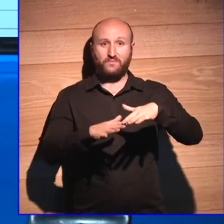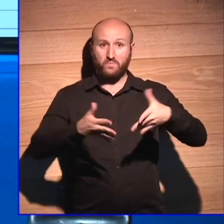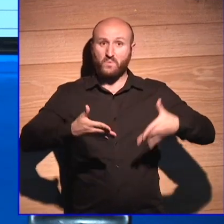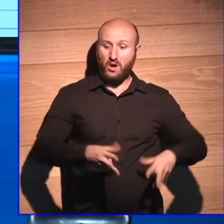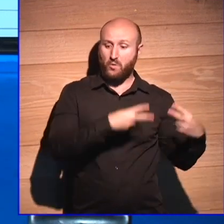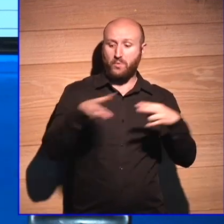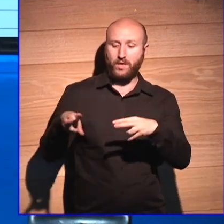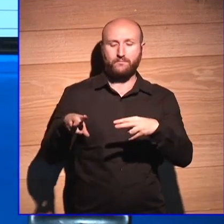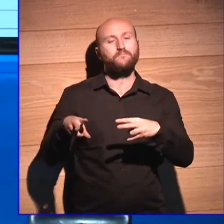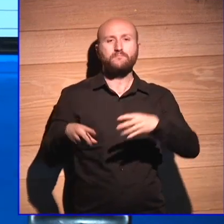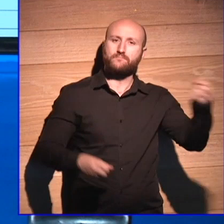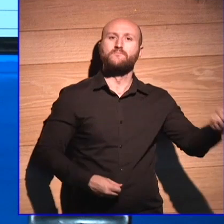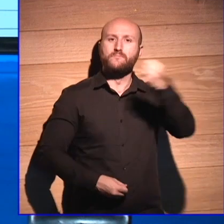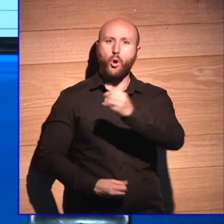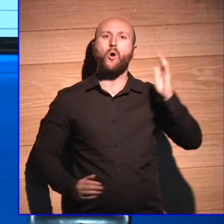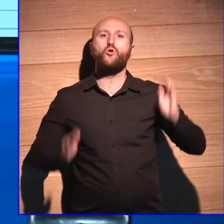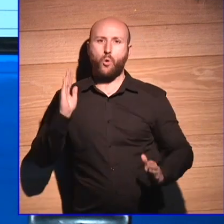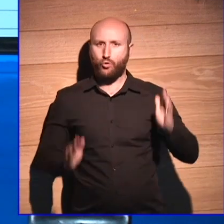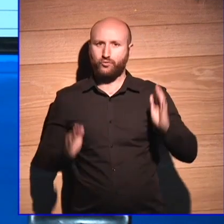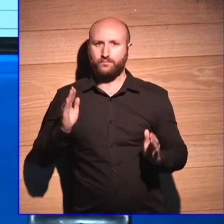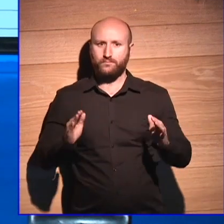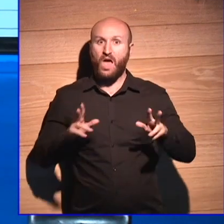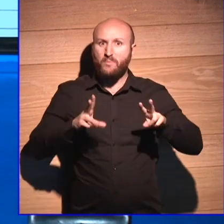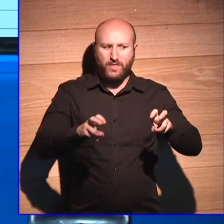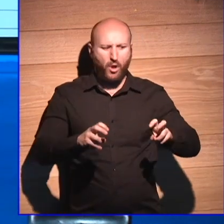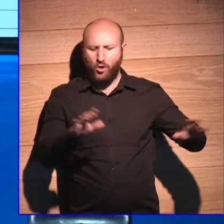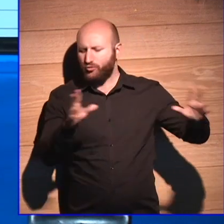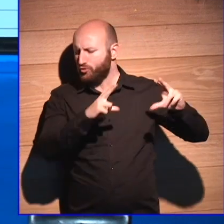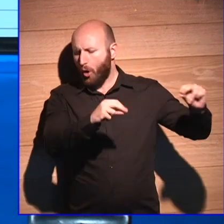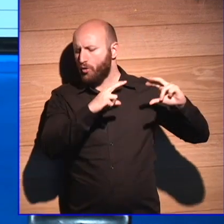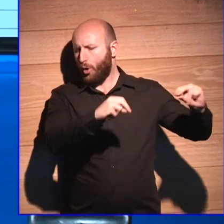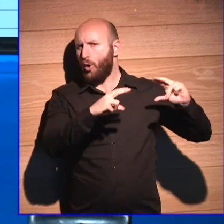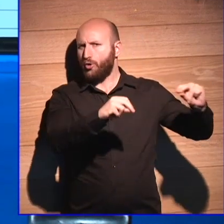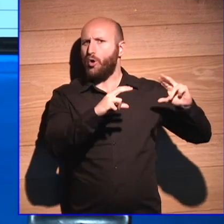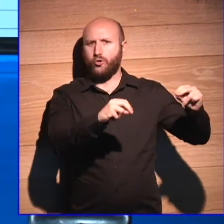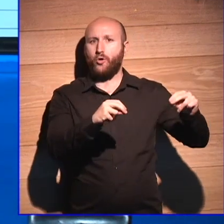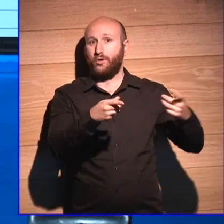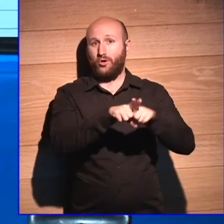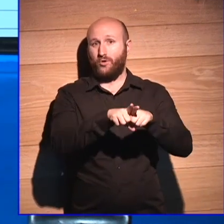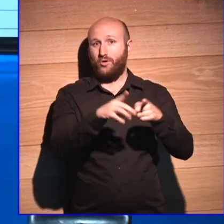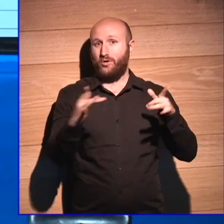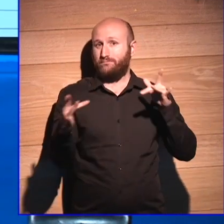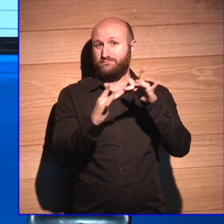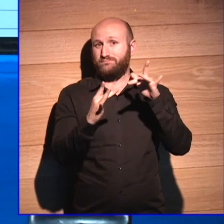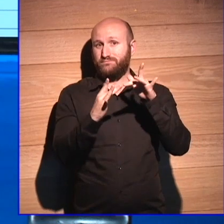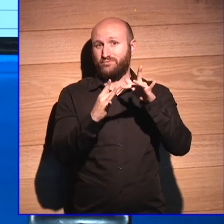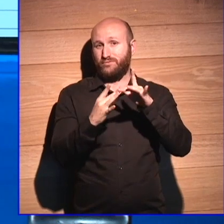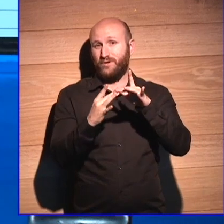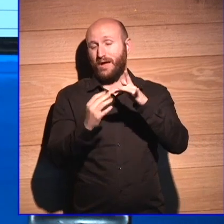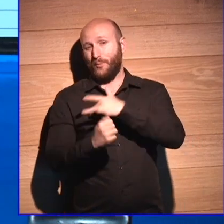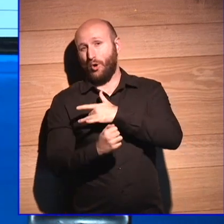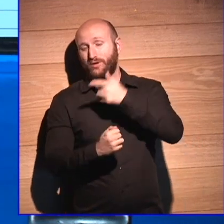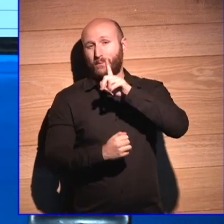ponga orden en su vida. Y al principio no quiere ni oír hablar del robot, o sea, esta relación, digamos, de amor-odio que